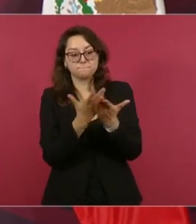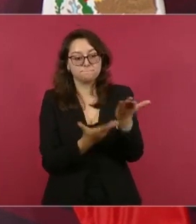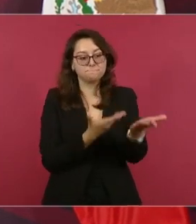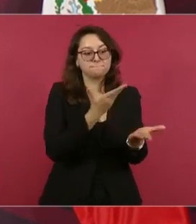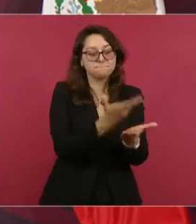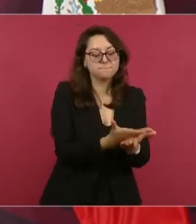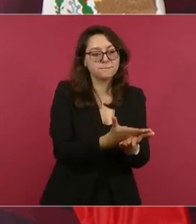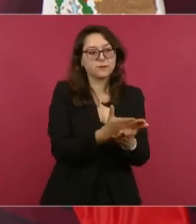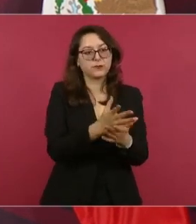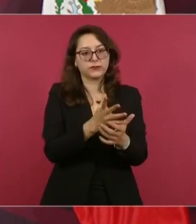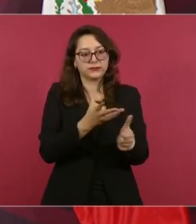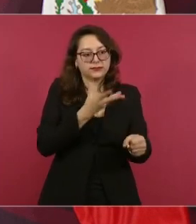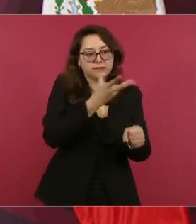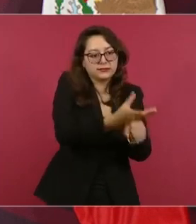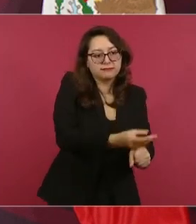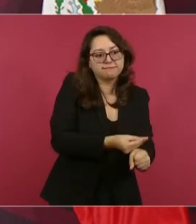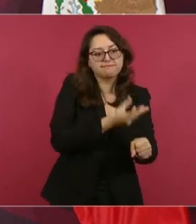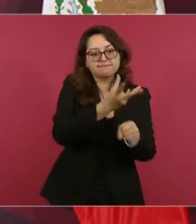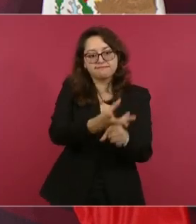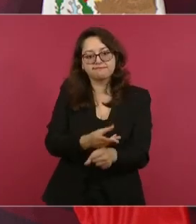Entonces,